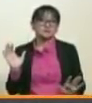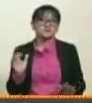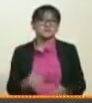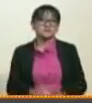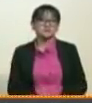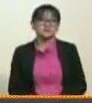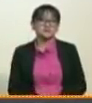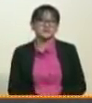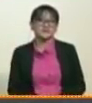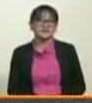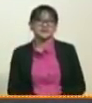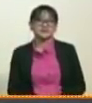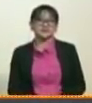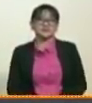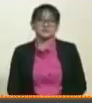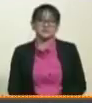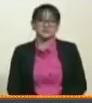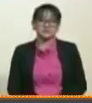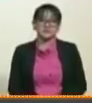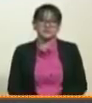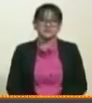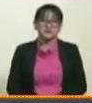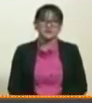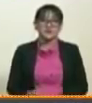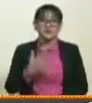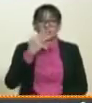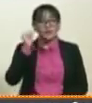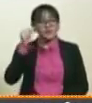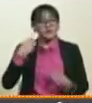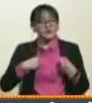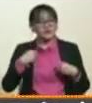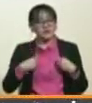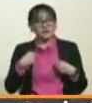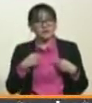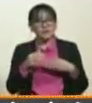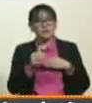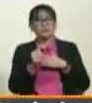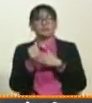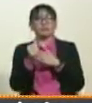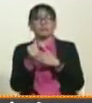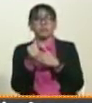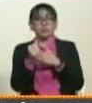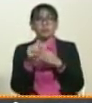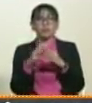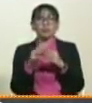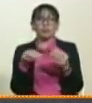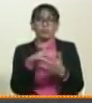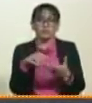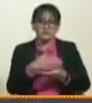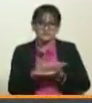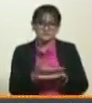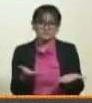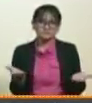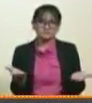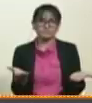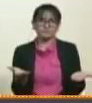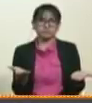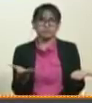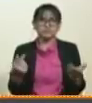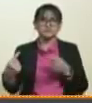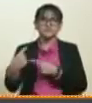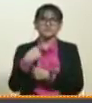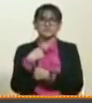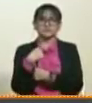que sepa el pueblo venezolano que el comandante presidente nicolás maduro preocupado siempre como líder al frente de todos sus problemas y siempre dando la cara una institución es que